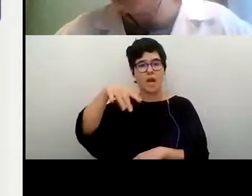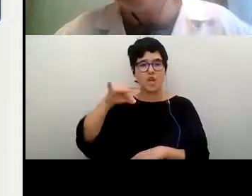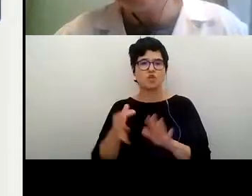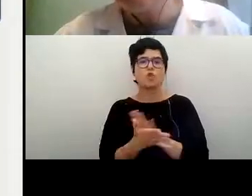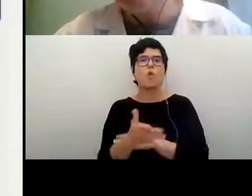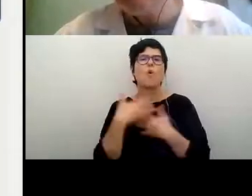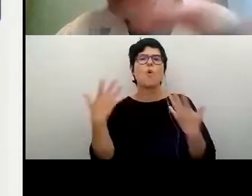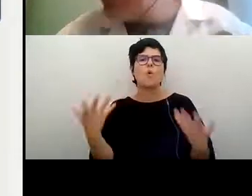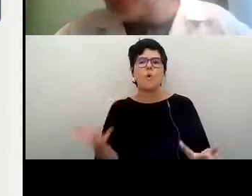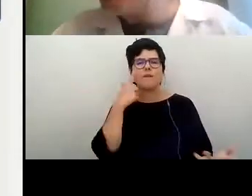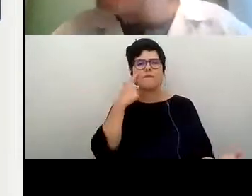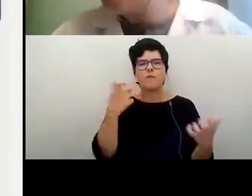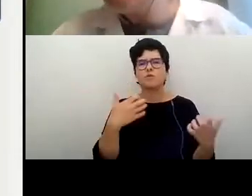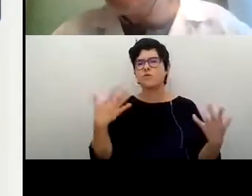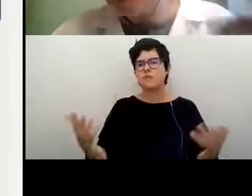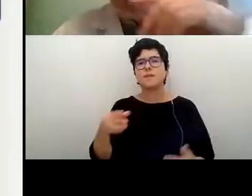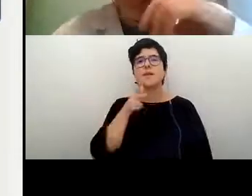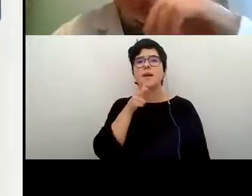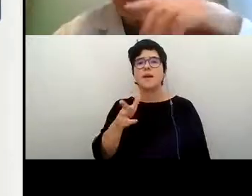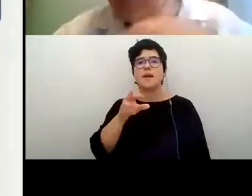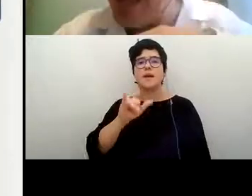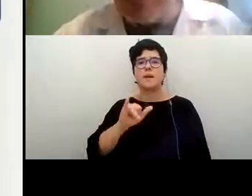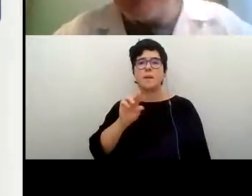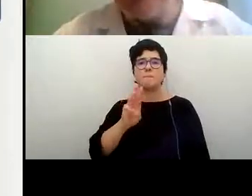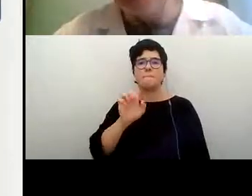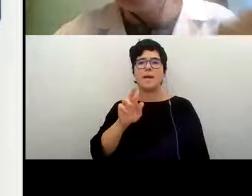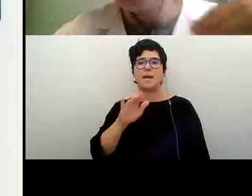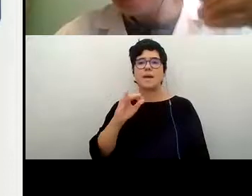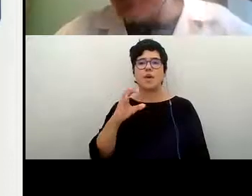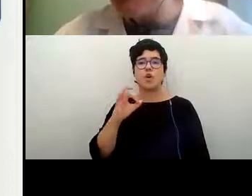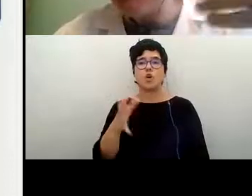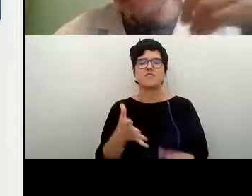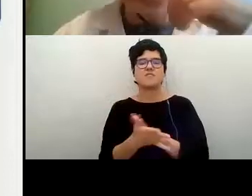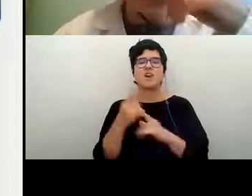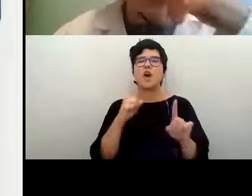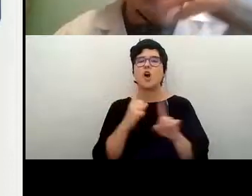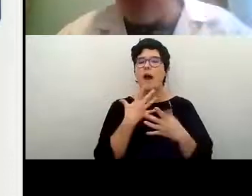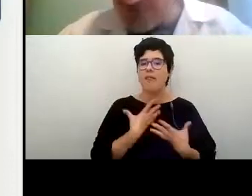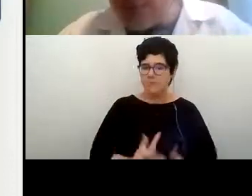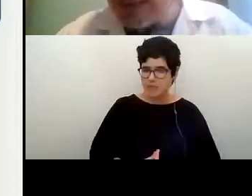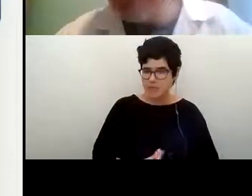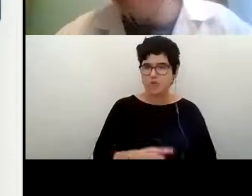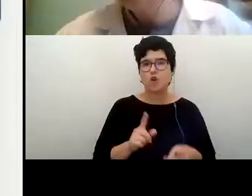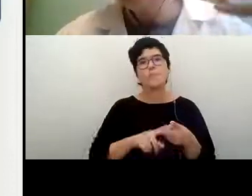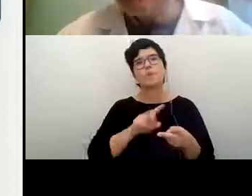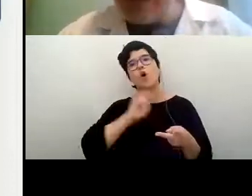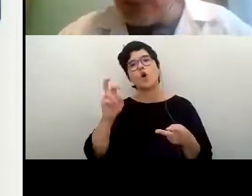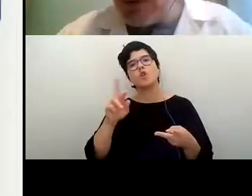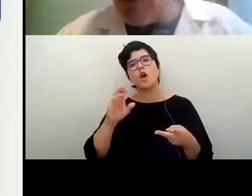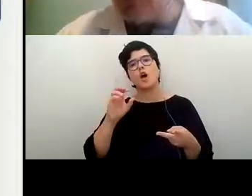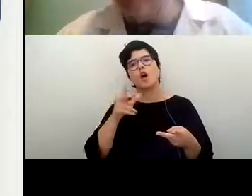hipérico, que es un auténtico antidepresivo archiestudiado del que hay medicamentos, la rodiola,